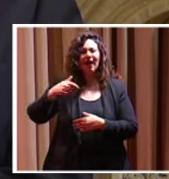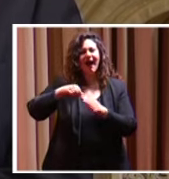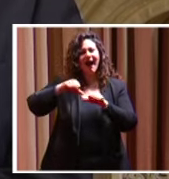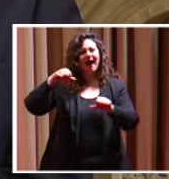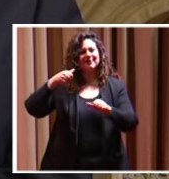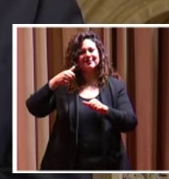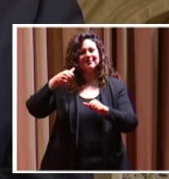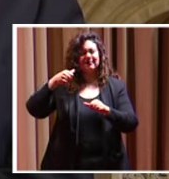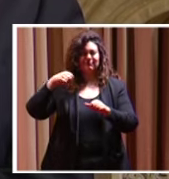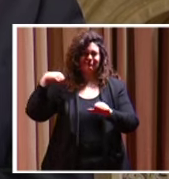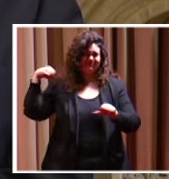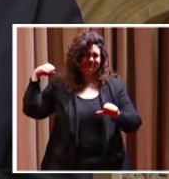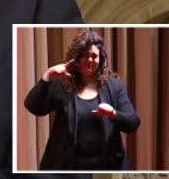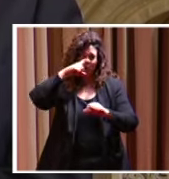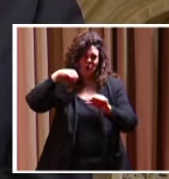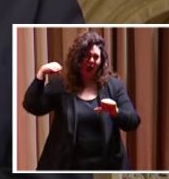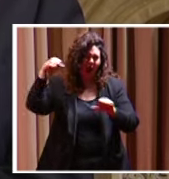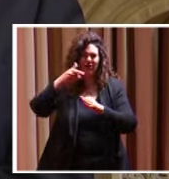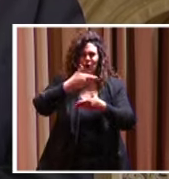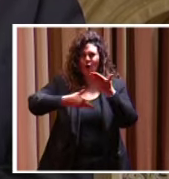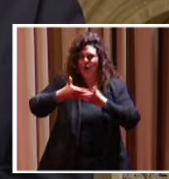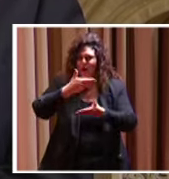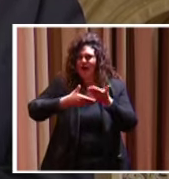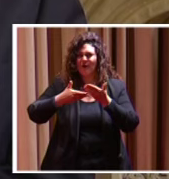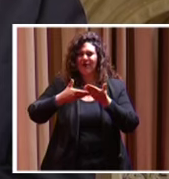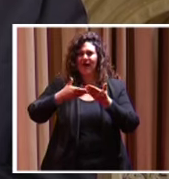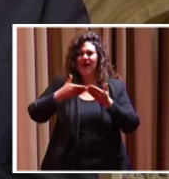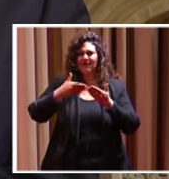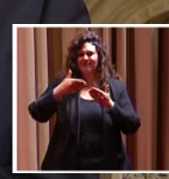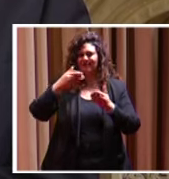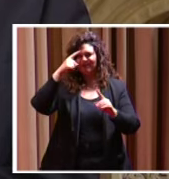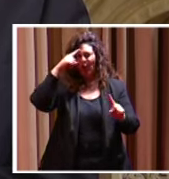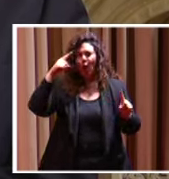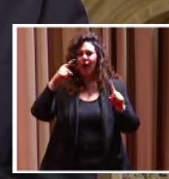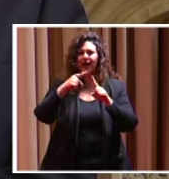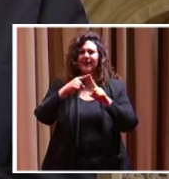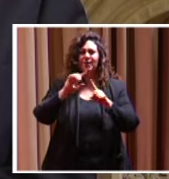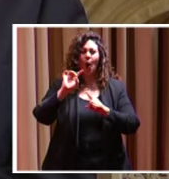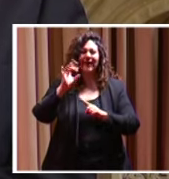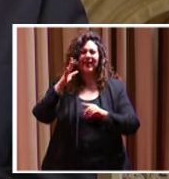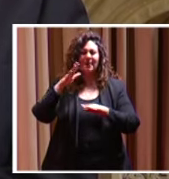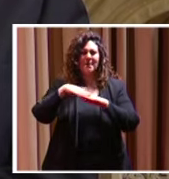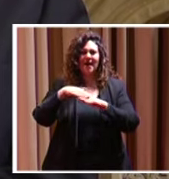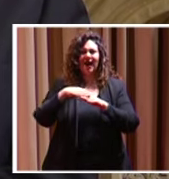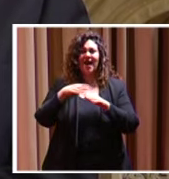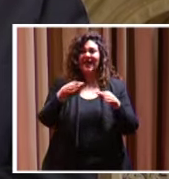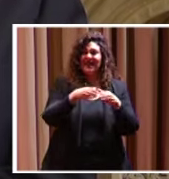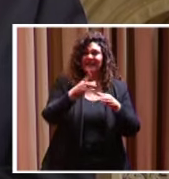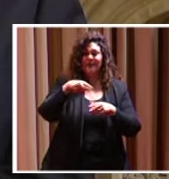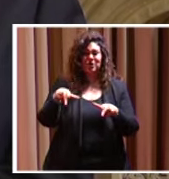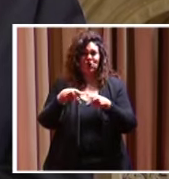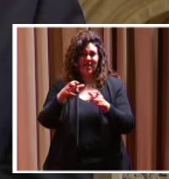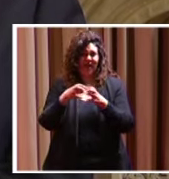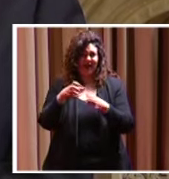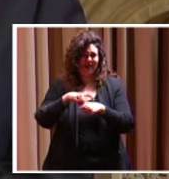he colaborado a lo largo de largos años en iniciativas a favor de la Iglesia y de la sociedad granadina, de